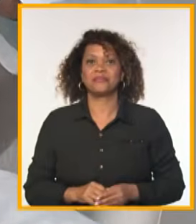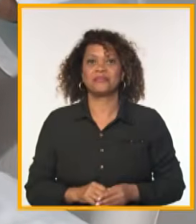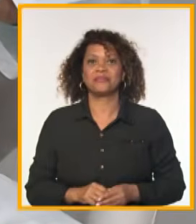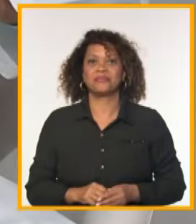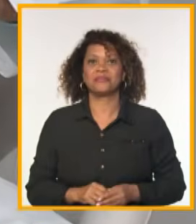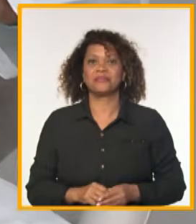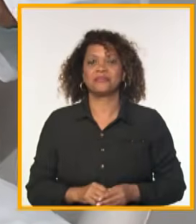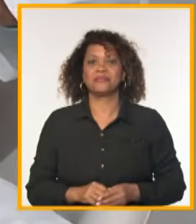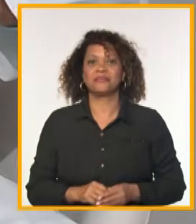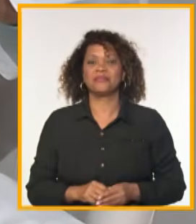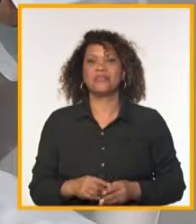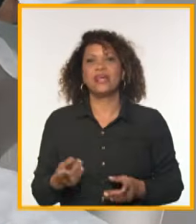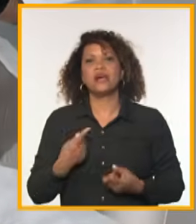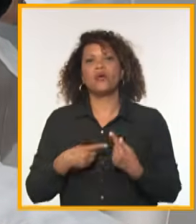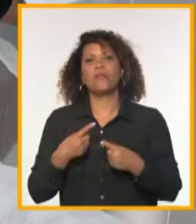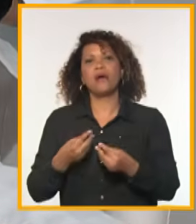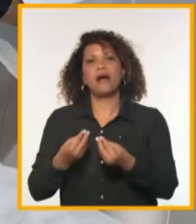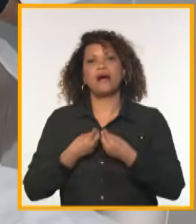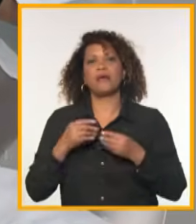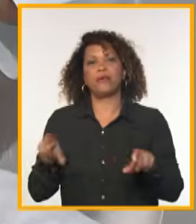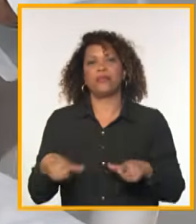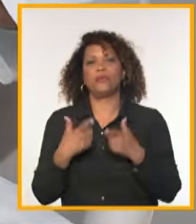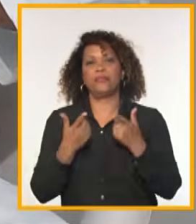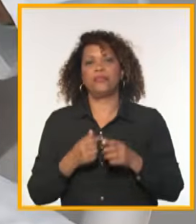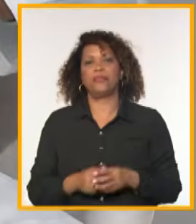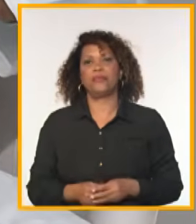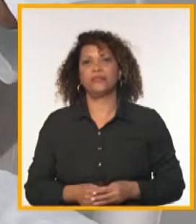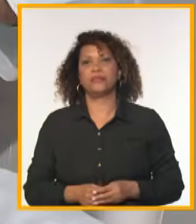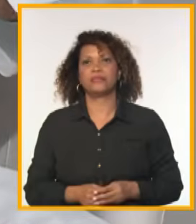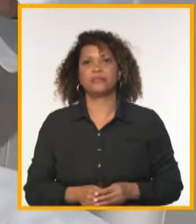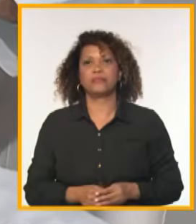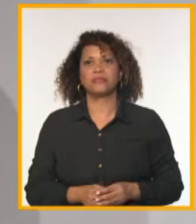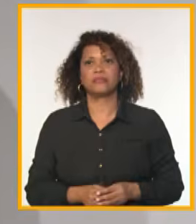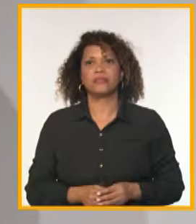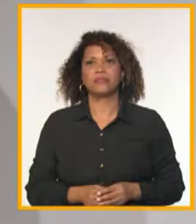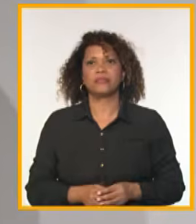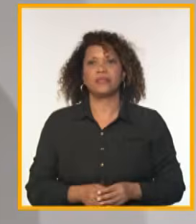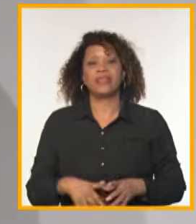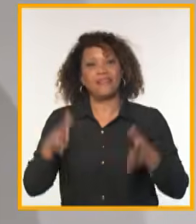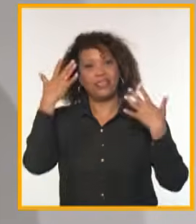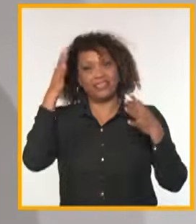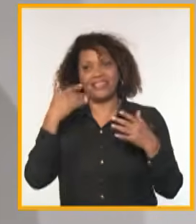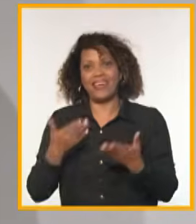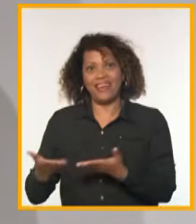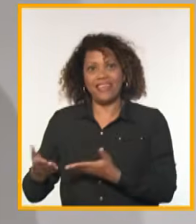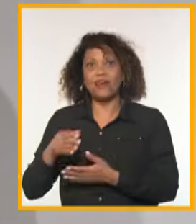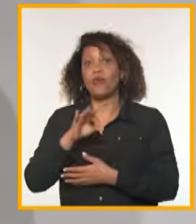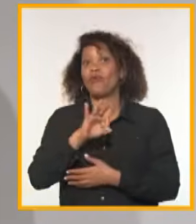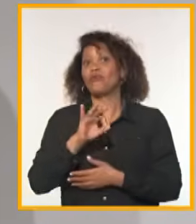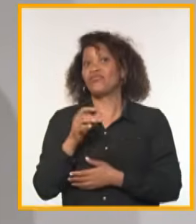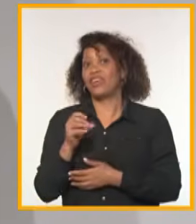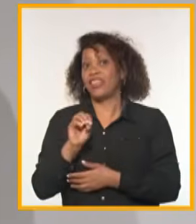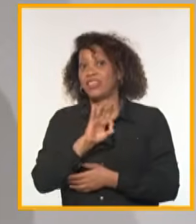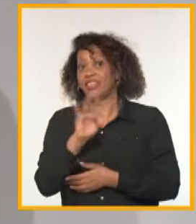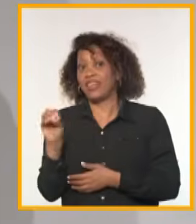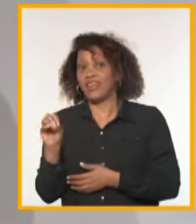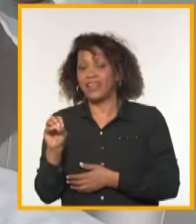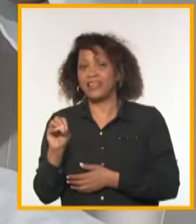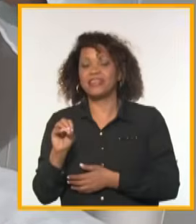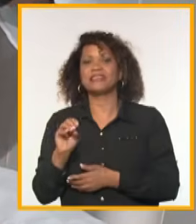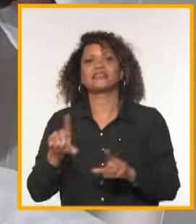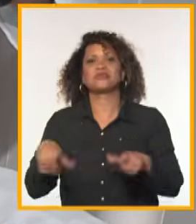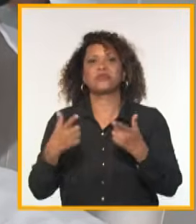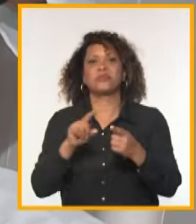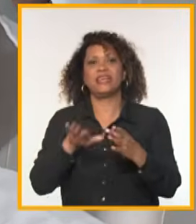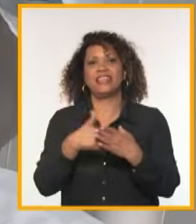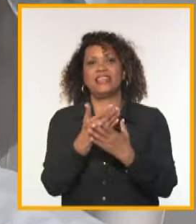como un regalo de cumpleaños, además. ¿Verdad que ¿no? sí? Exactamente. Por cierto, felicidades. Pero, 80 ya, el día 7. 80 ya el día 7,